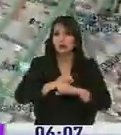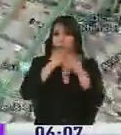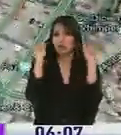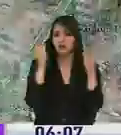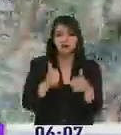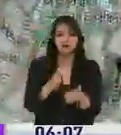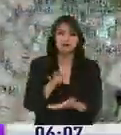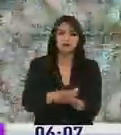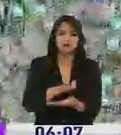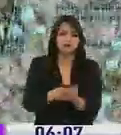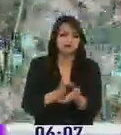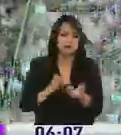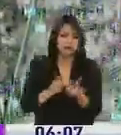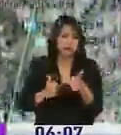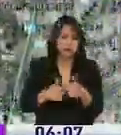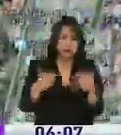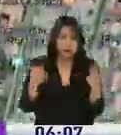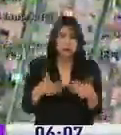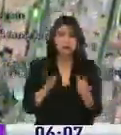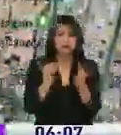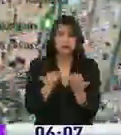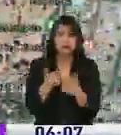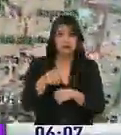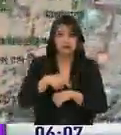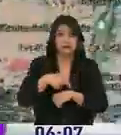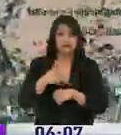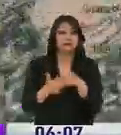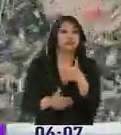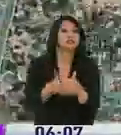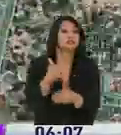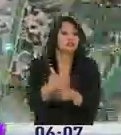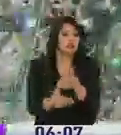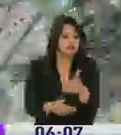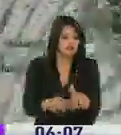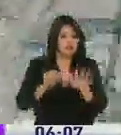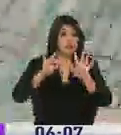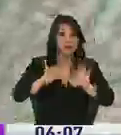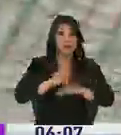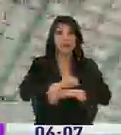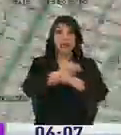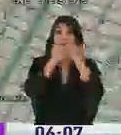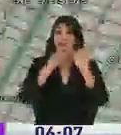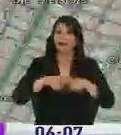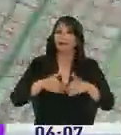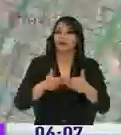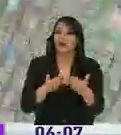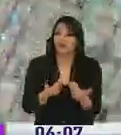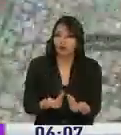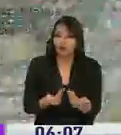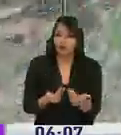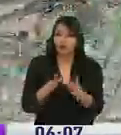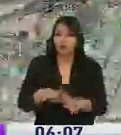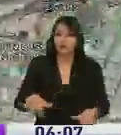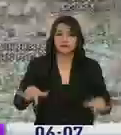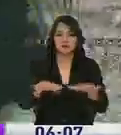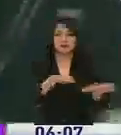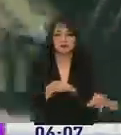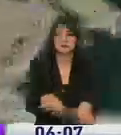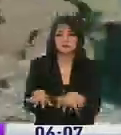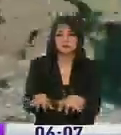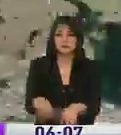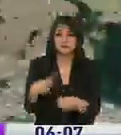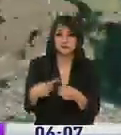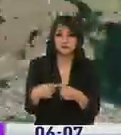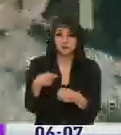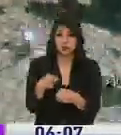duda mucho más tranquilo a esta hora. Ya veremos, Ali, cómo se sigue desenvolviendo la ciudad. Si usted está por la